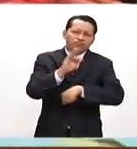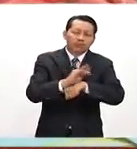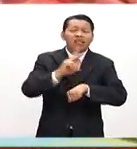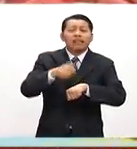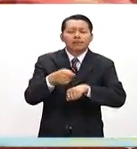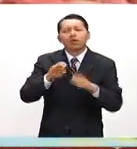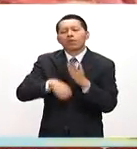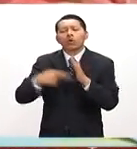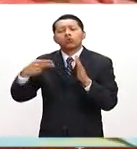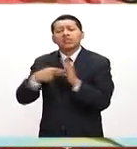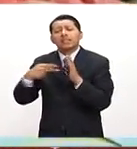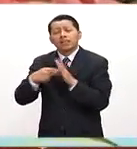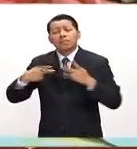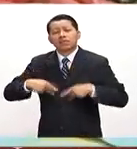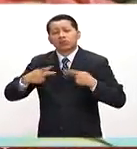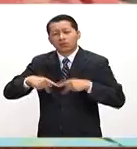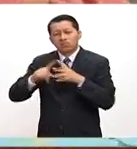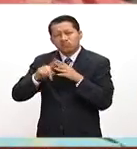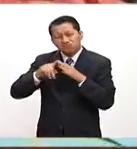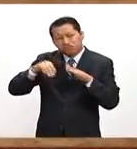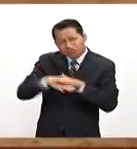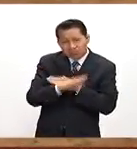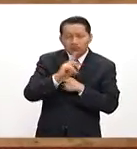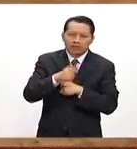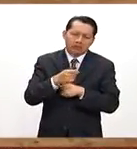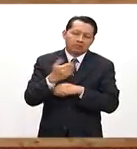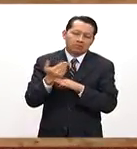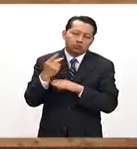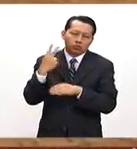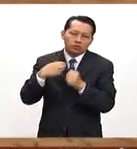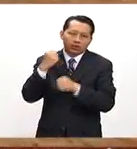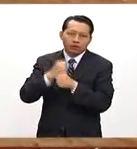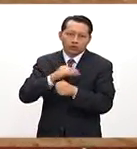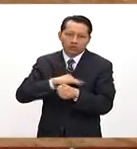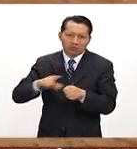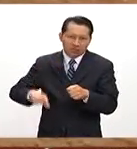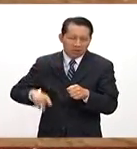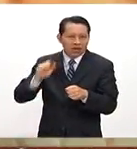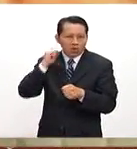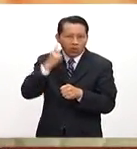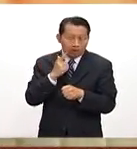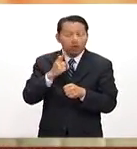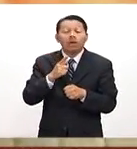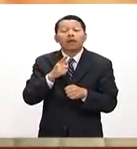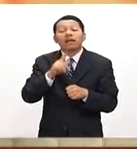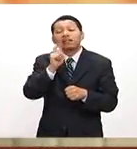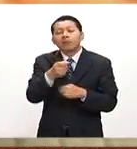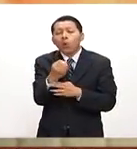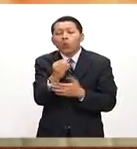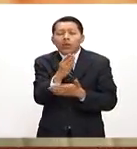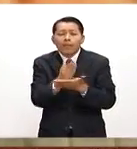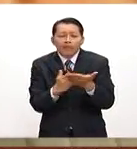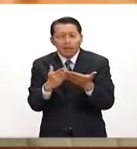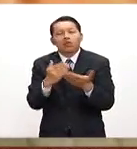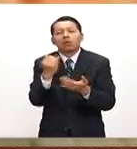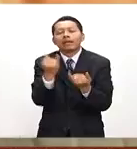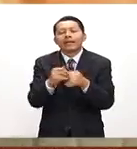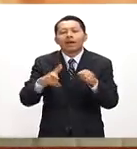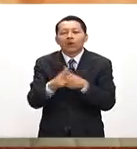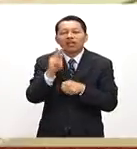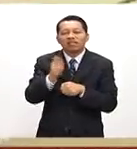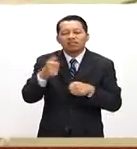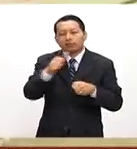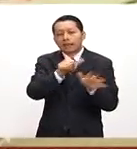que ocupan la vía pública desde hace 2 años. El centro será inaugurado a mediados de octubre y recibirá a cerca de